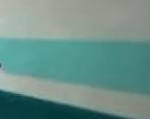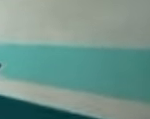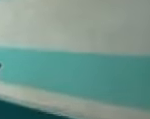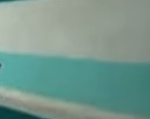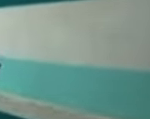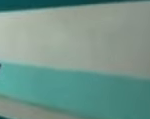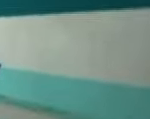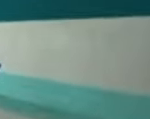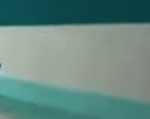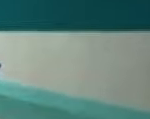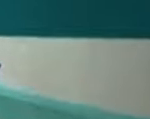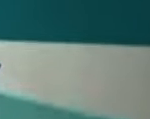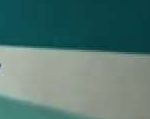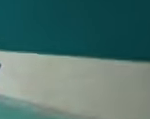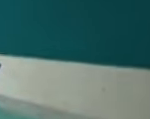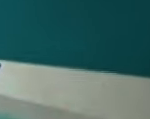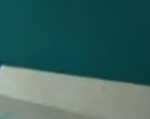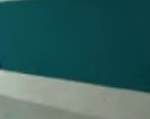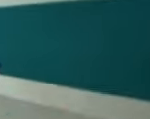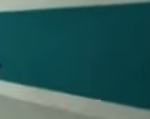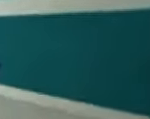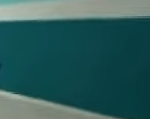para verla.